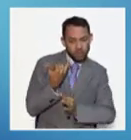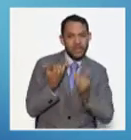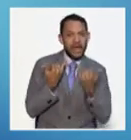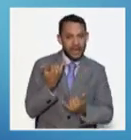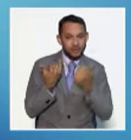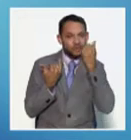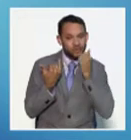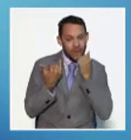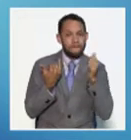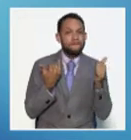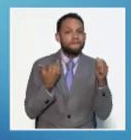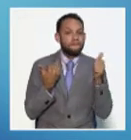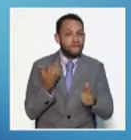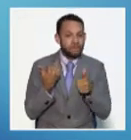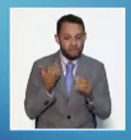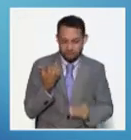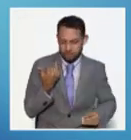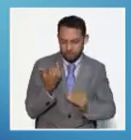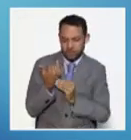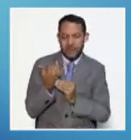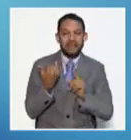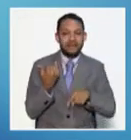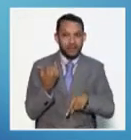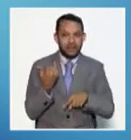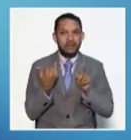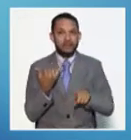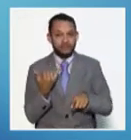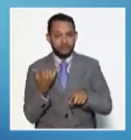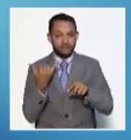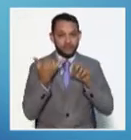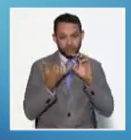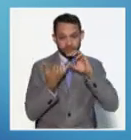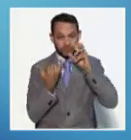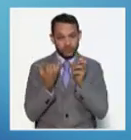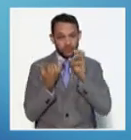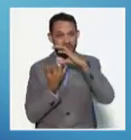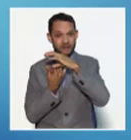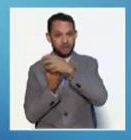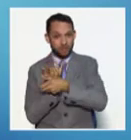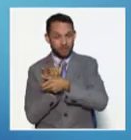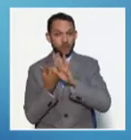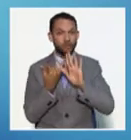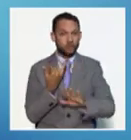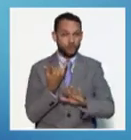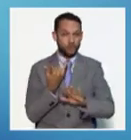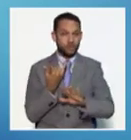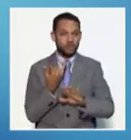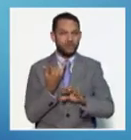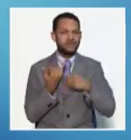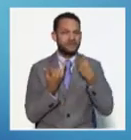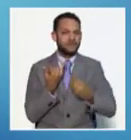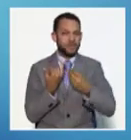alojar el embarazo vemos a los lados como unos arcos esos arcos corresponden a las trompas de falopio que es el